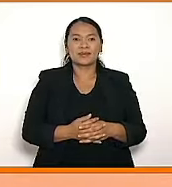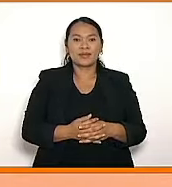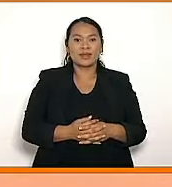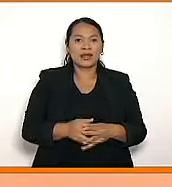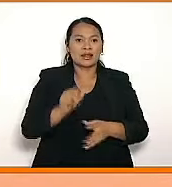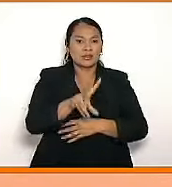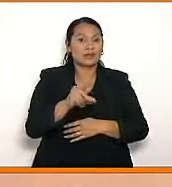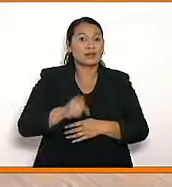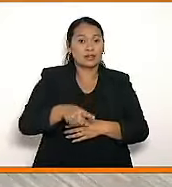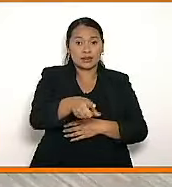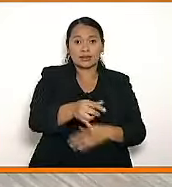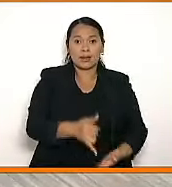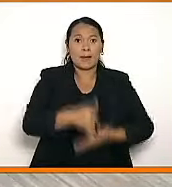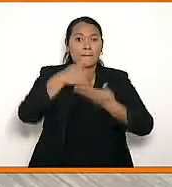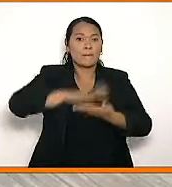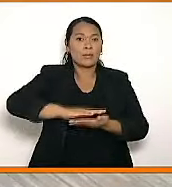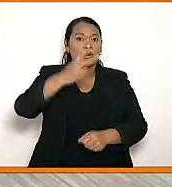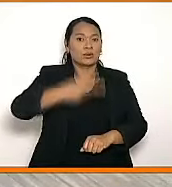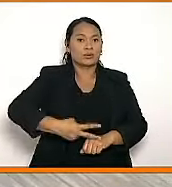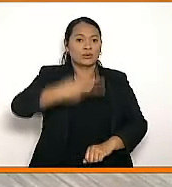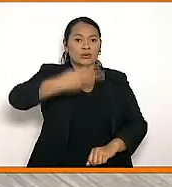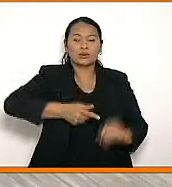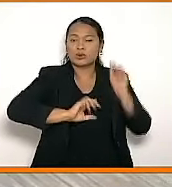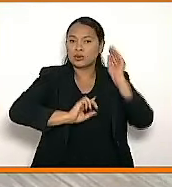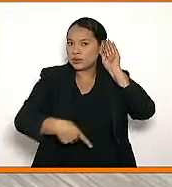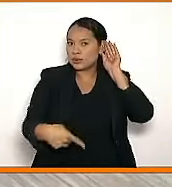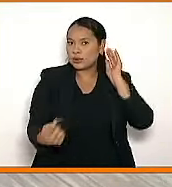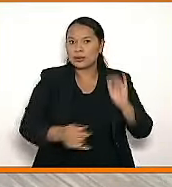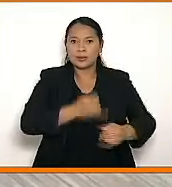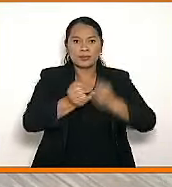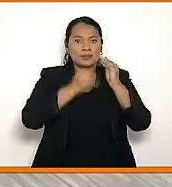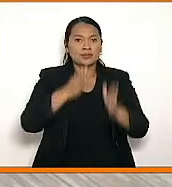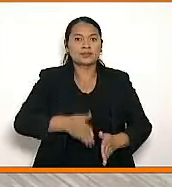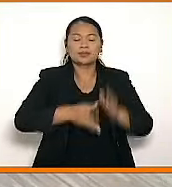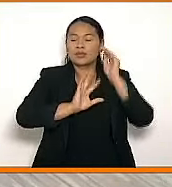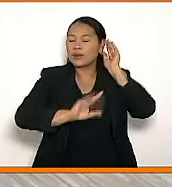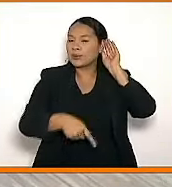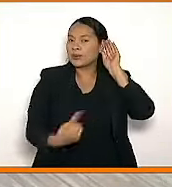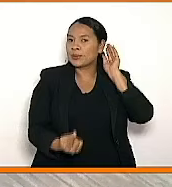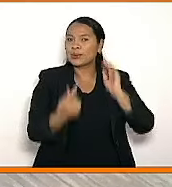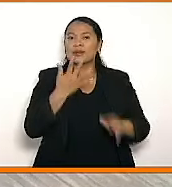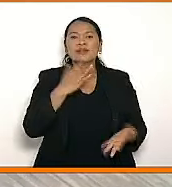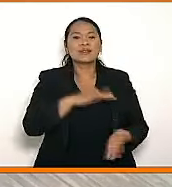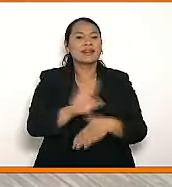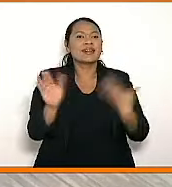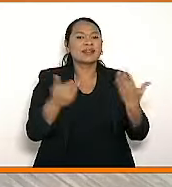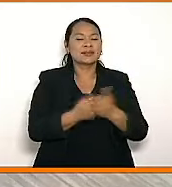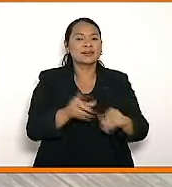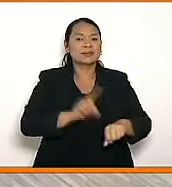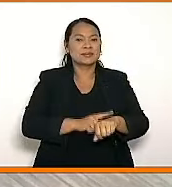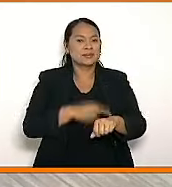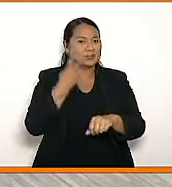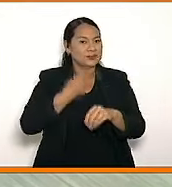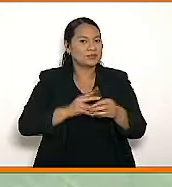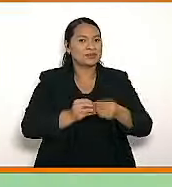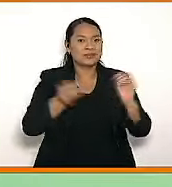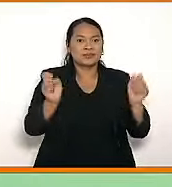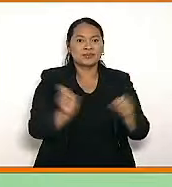2X. Recuerda, tu premio se multiplica por 2 en diaria, pero si sos jugador para más 1, te deseamos suerte. El número afortunado